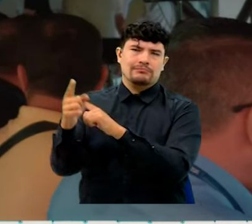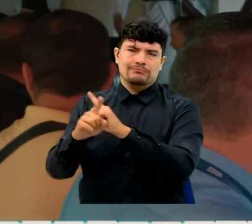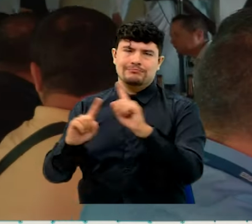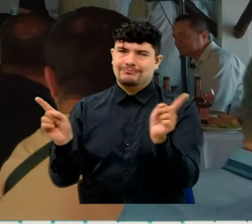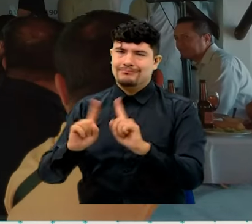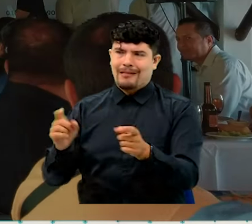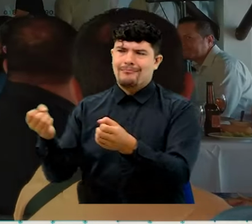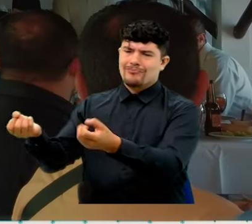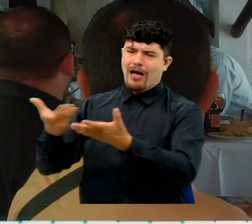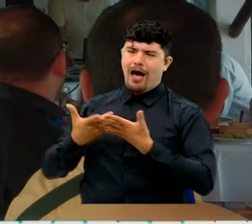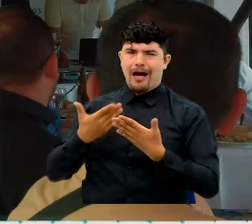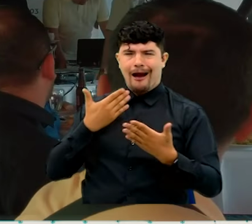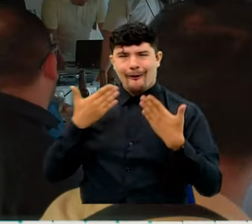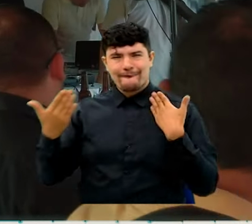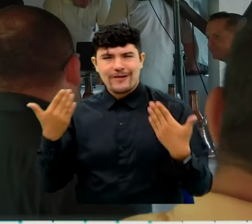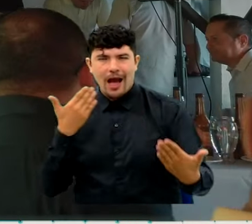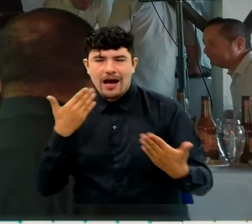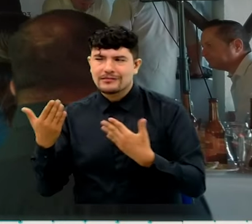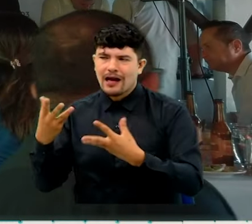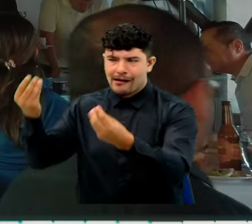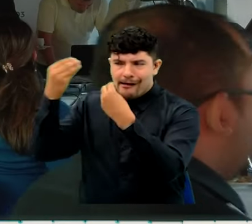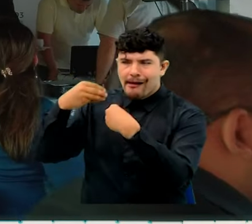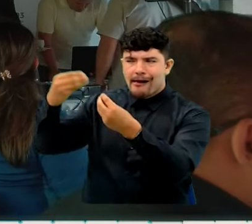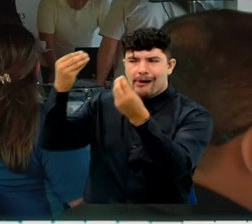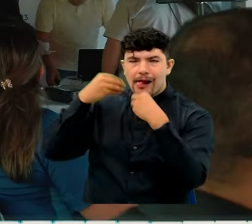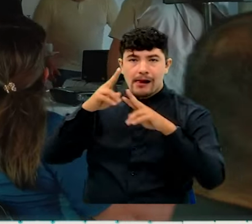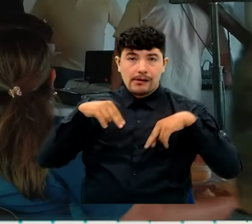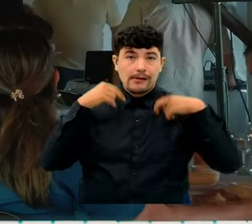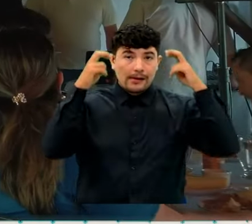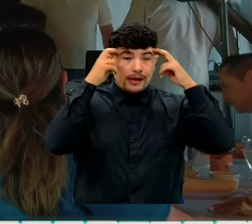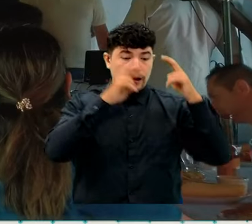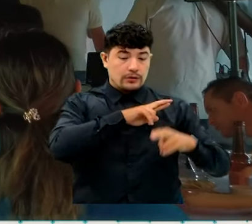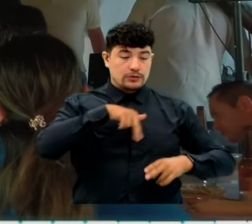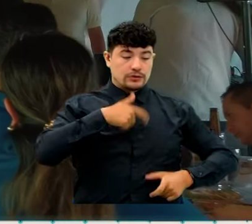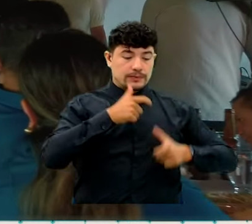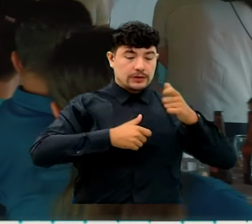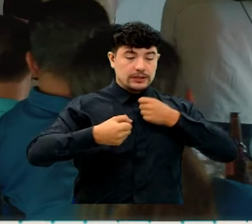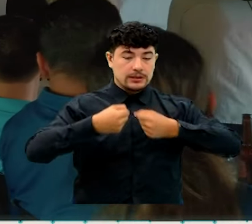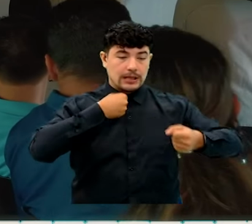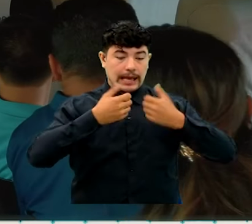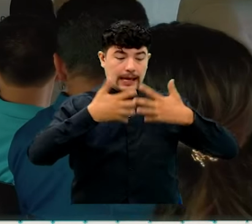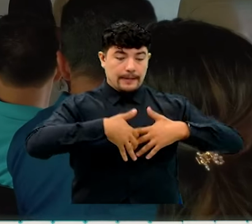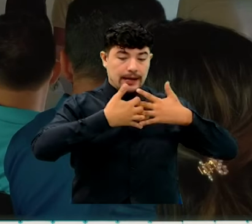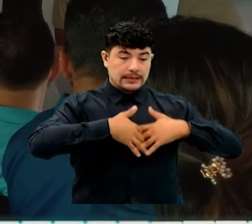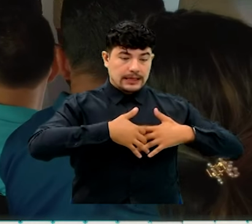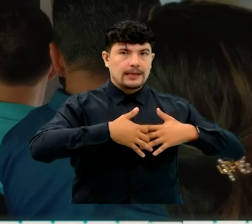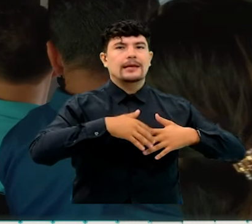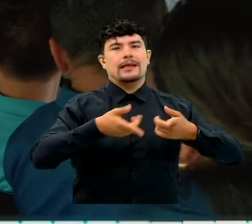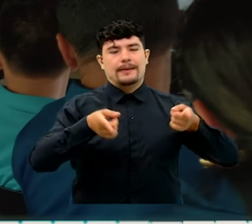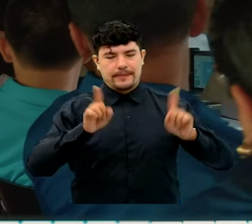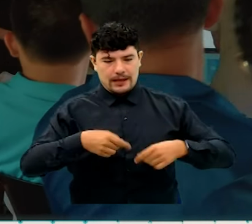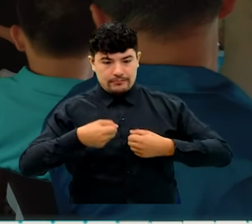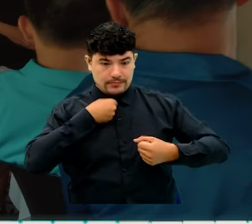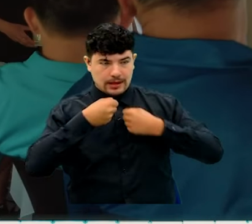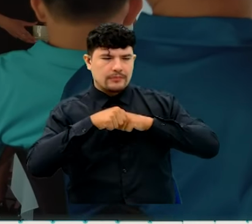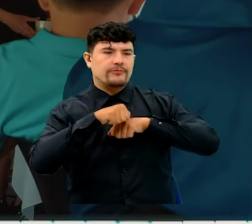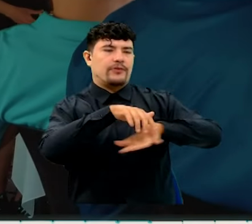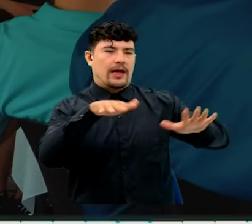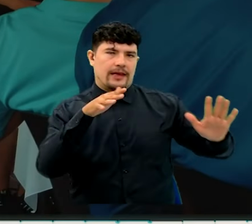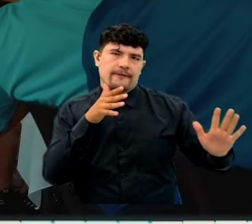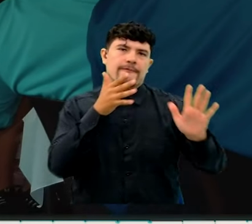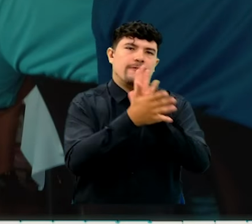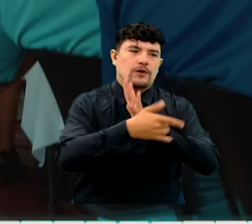mucha confianza, muchos conocimientos a nosotros como periodistas, como empresa y nosotros a la comunidad, de todo lo que hemos aprendido